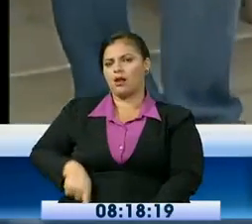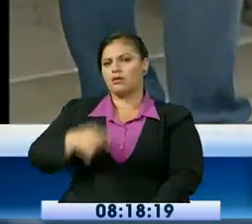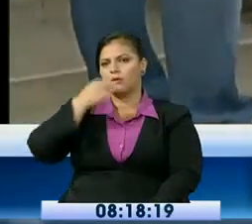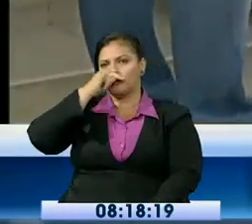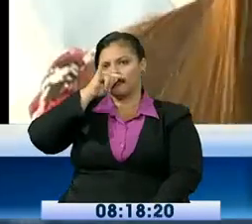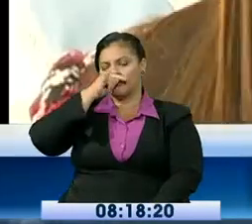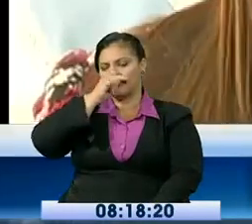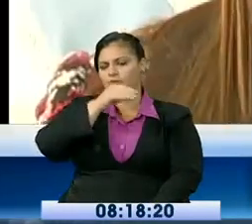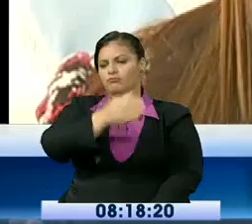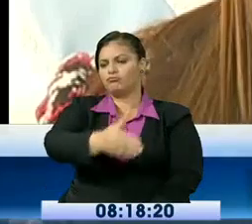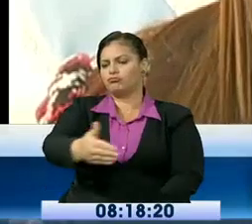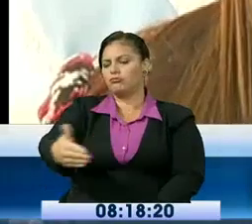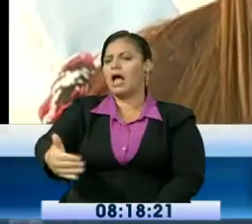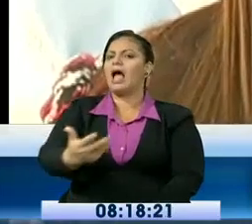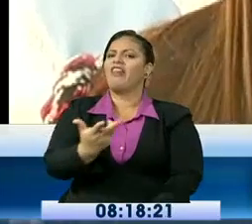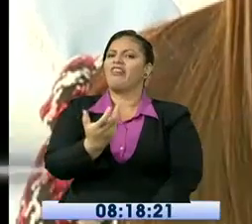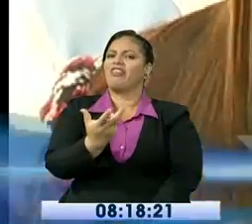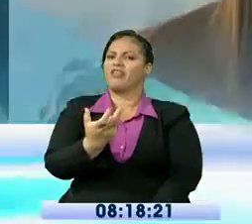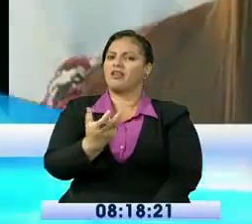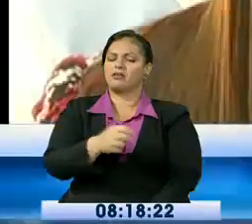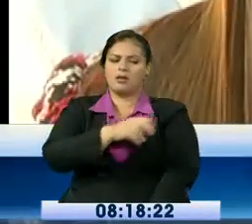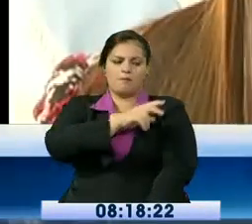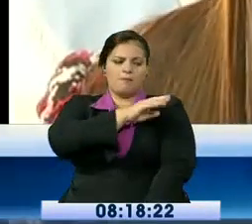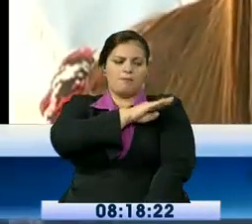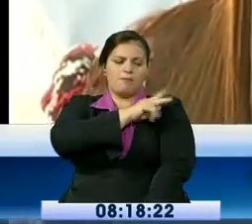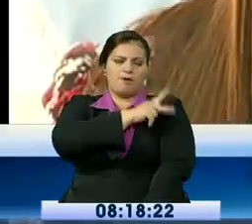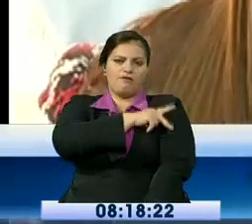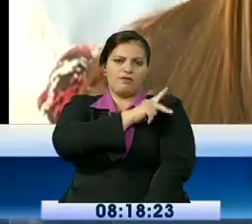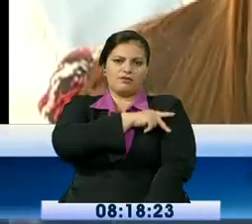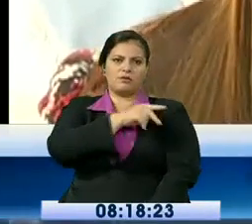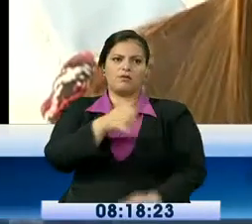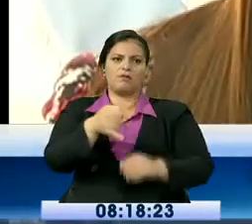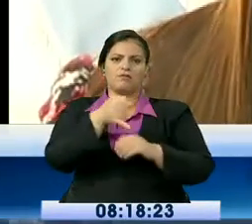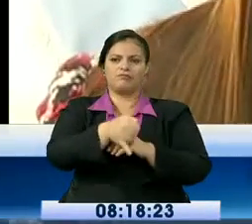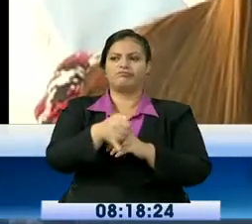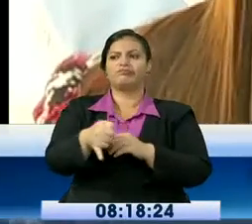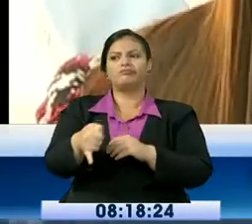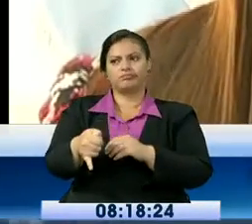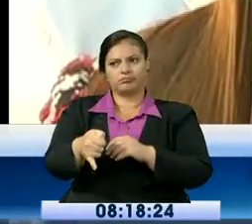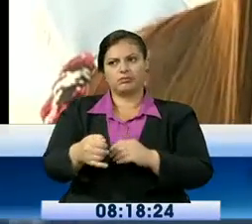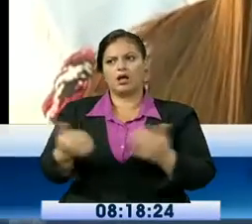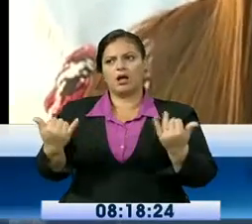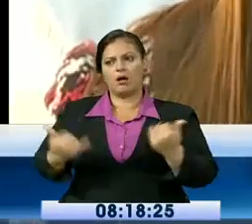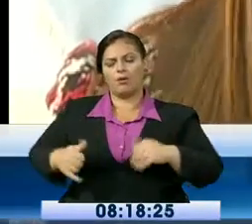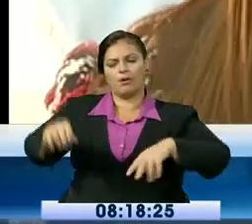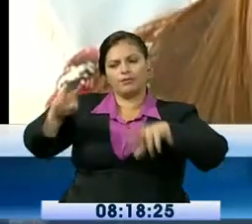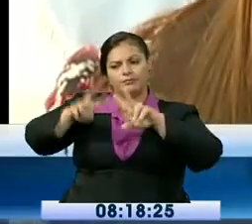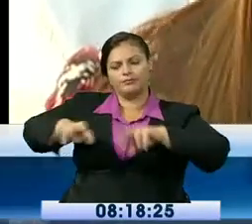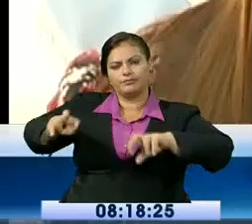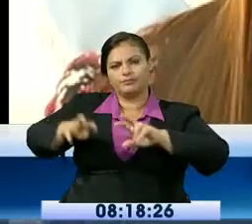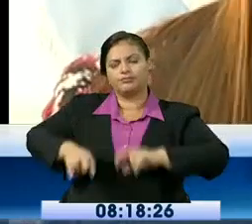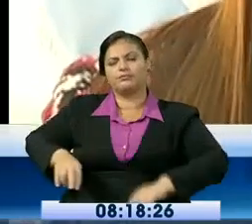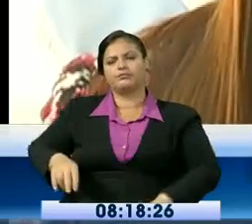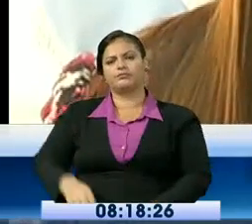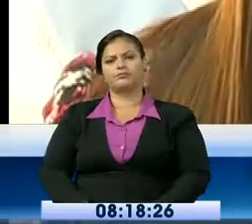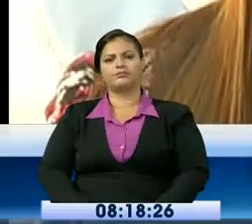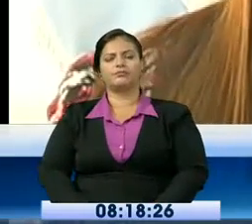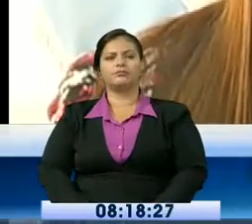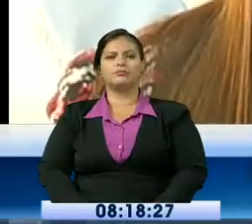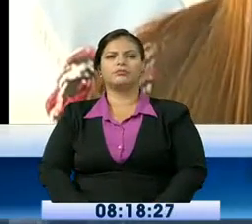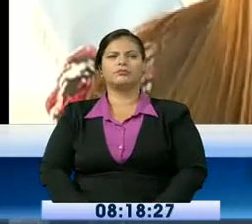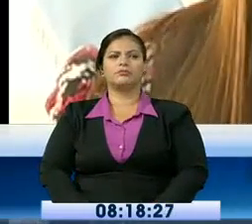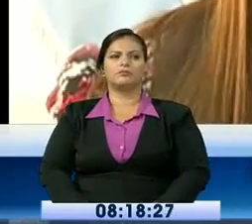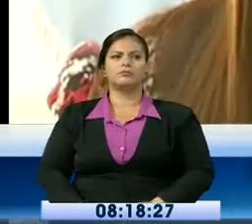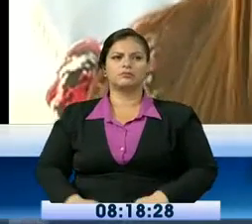por la fiscal, es que estaba esperando los testimonios de las víctimas para poder encuadrar de alguna manera la conducta y saber si tenemos